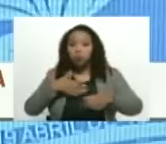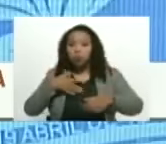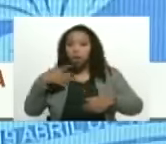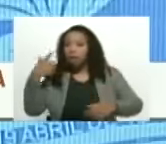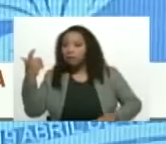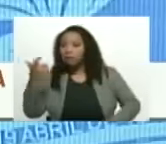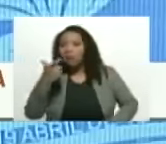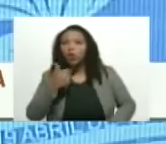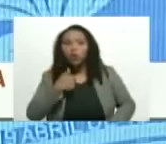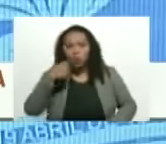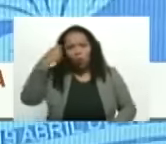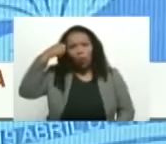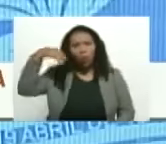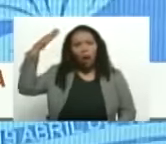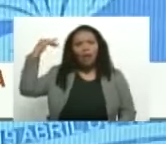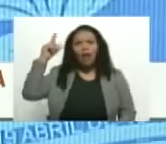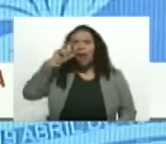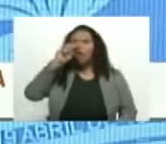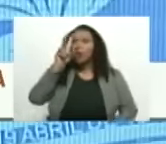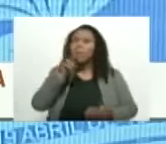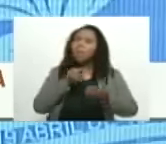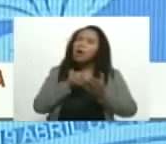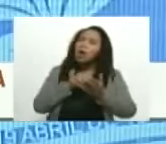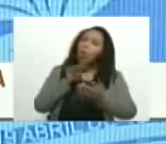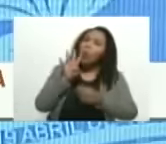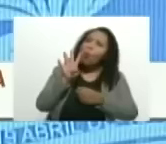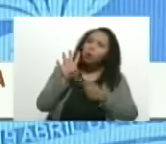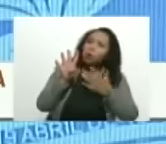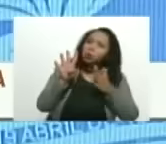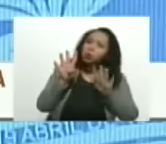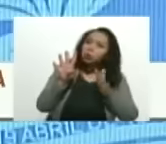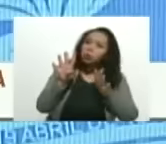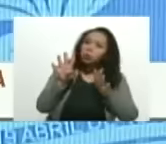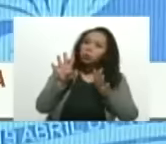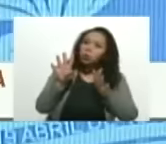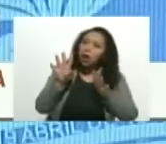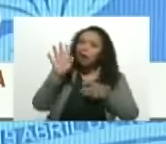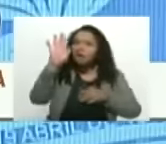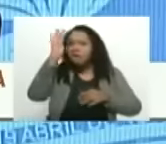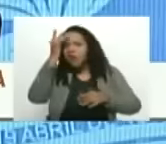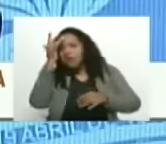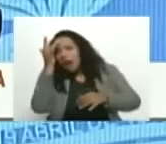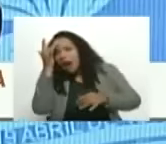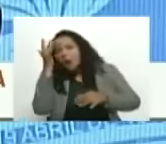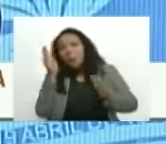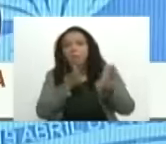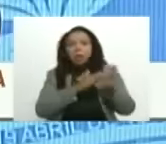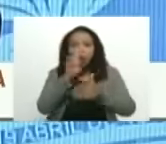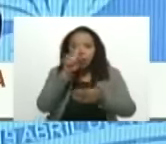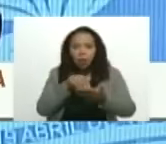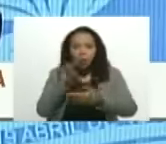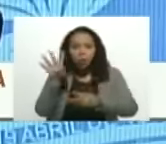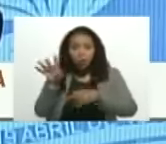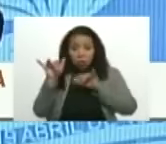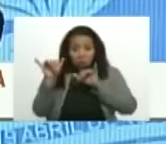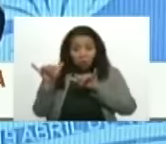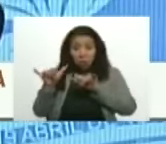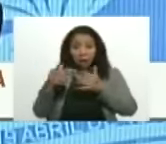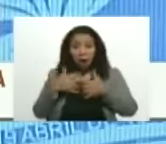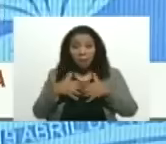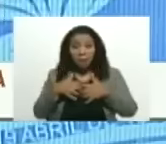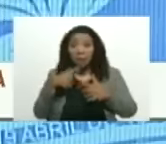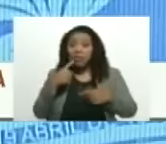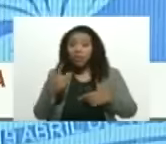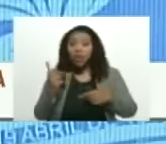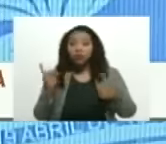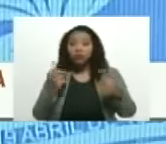recuerdo que en el año 2004, creo que fue entre febrero y marzo del 2004, esa misma empresa Súmate fue la que